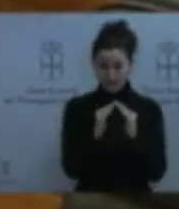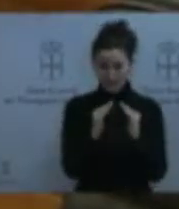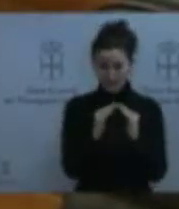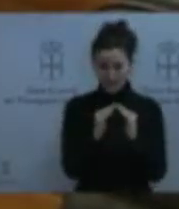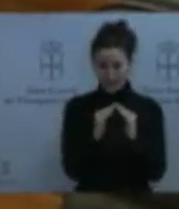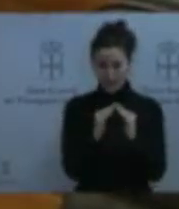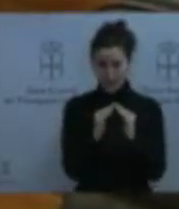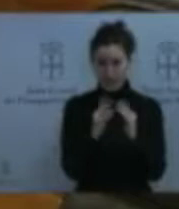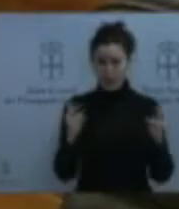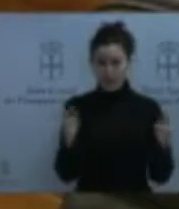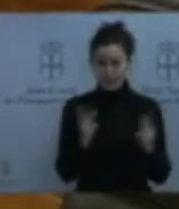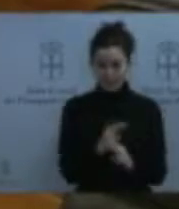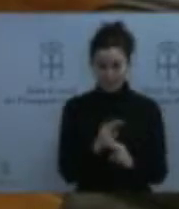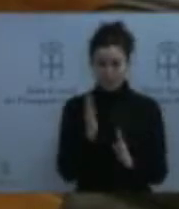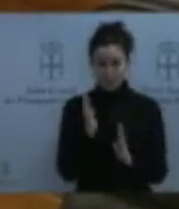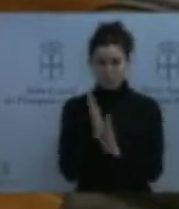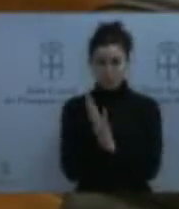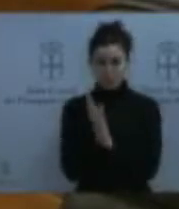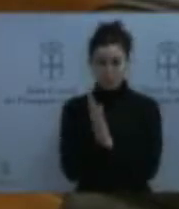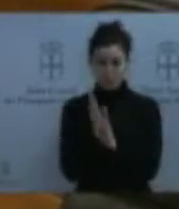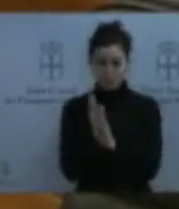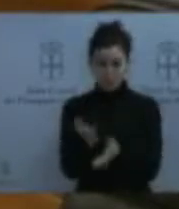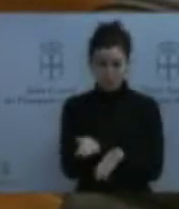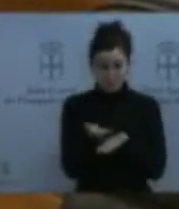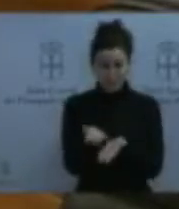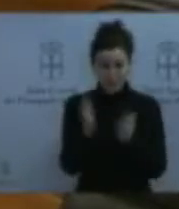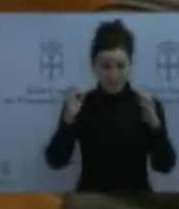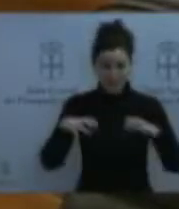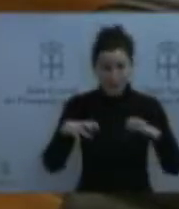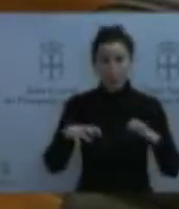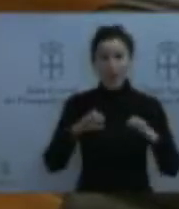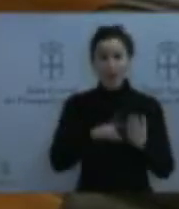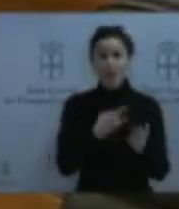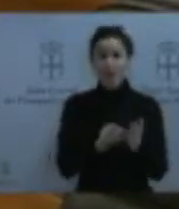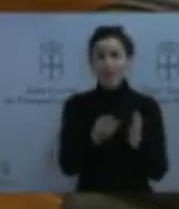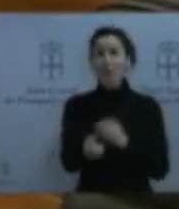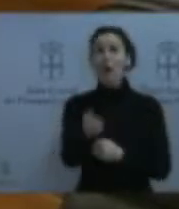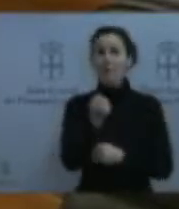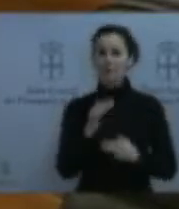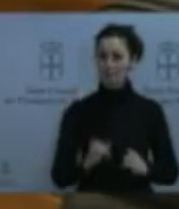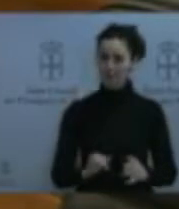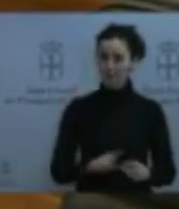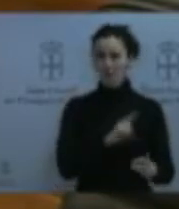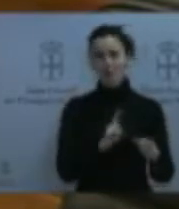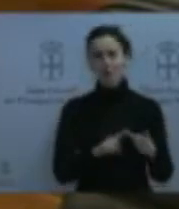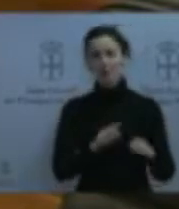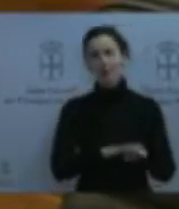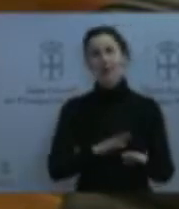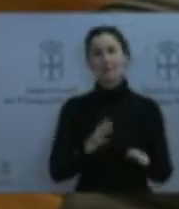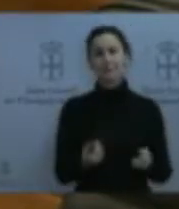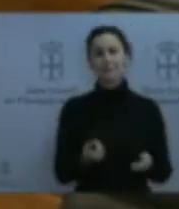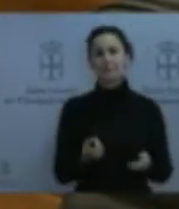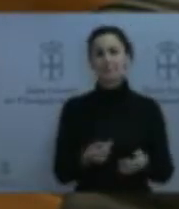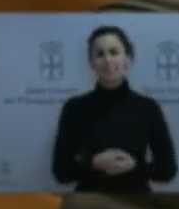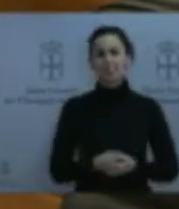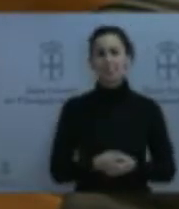informes técnicos que así lo exigen. Y el otro es para marcar el umbral de manera, digamos, monolítica en el